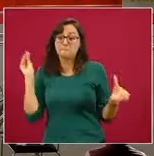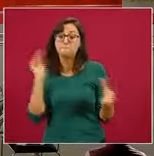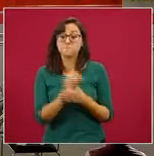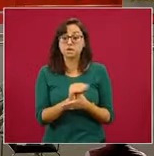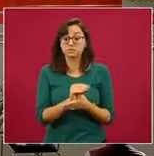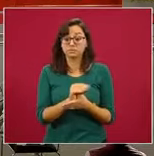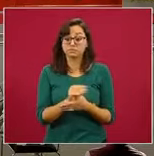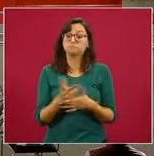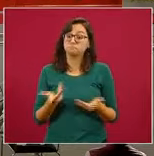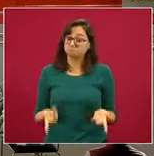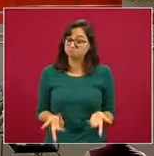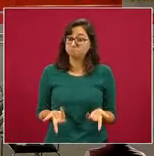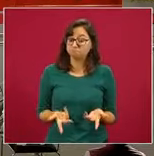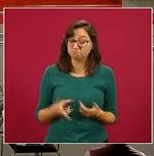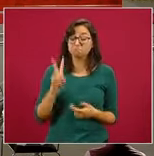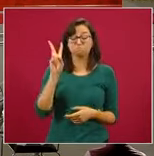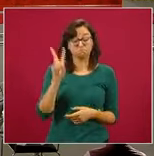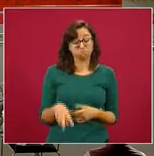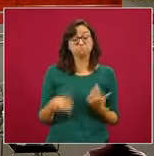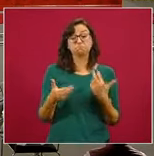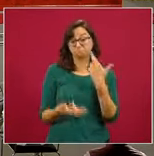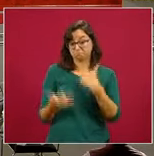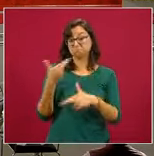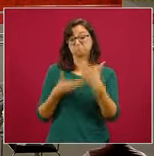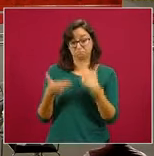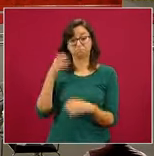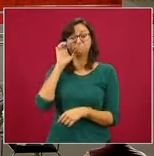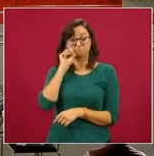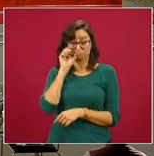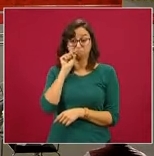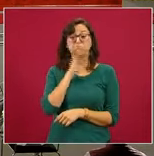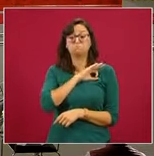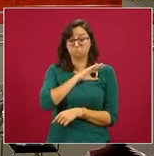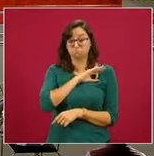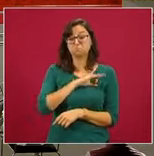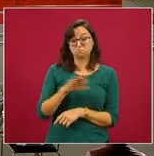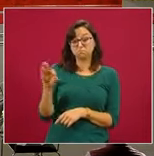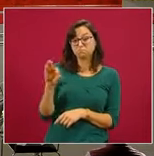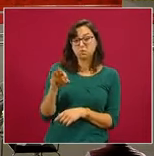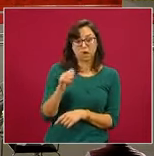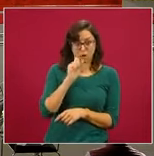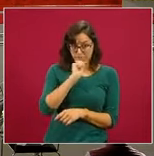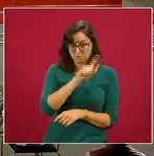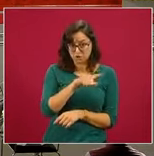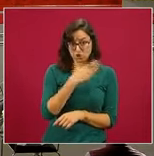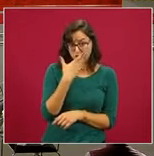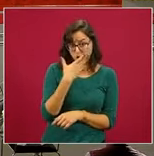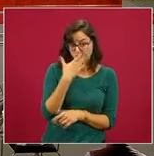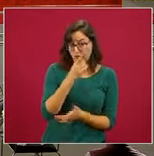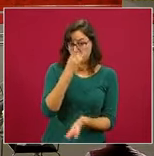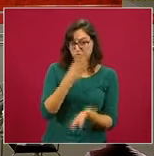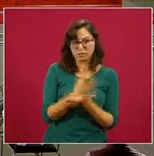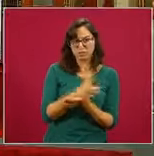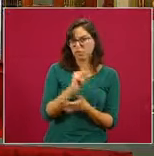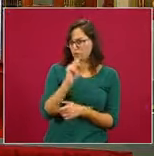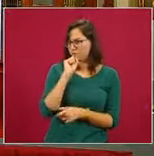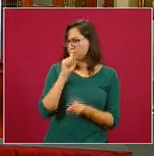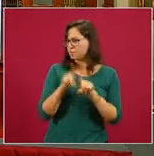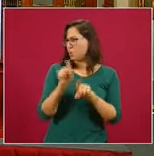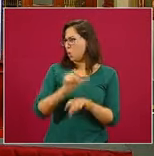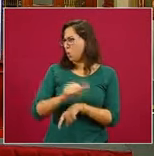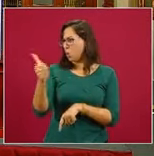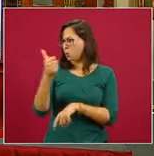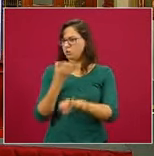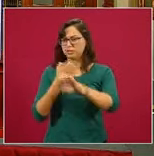efectivamente no solo Sonora, sino cualquier estado que está en amarillo puede regresar al naranja o cualquier estado que está en